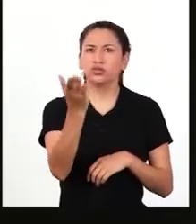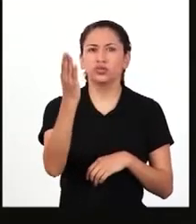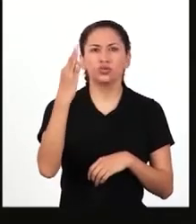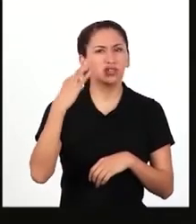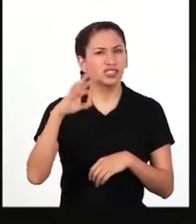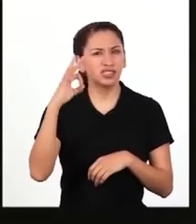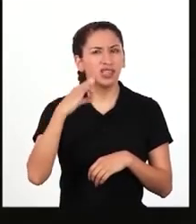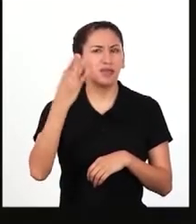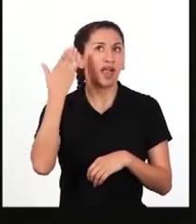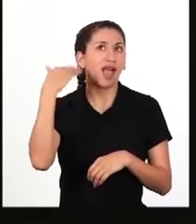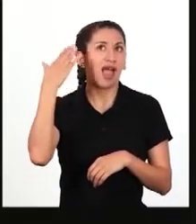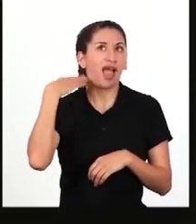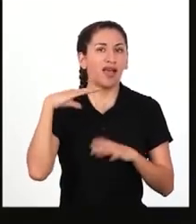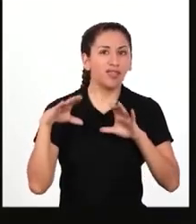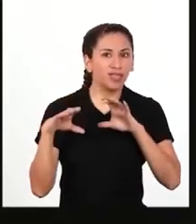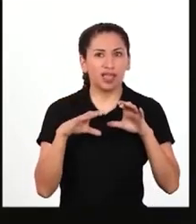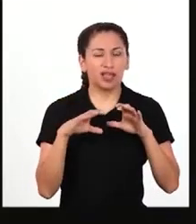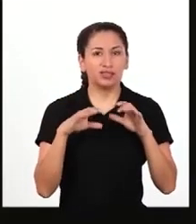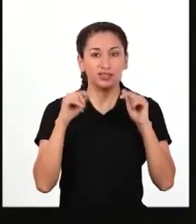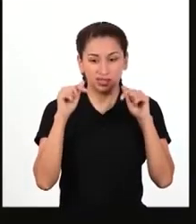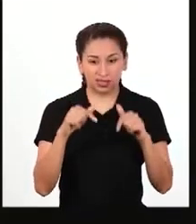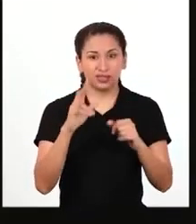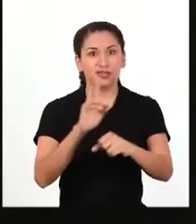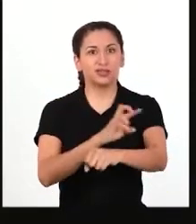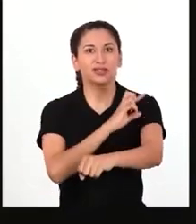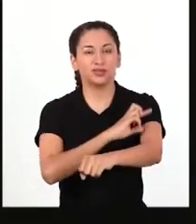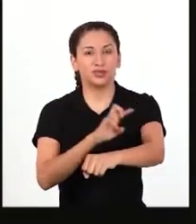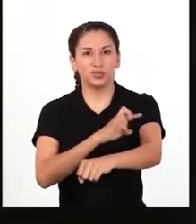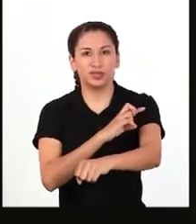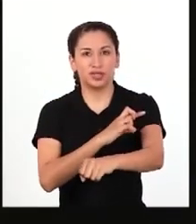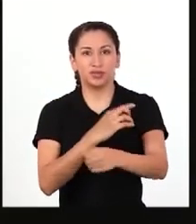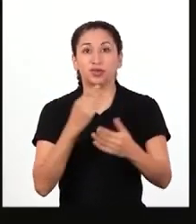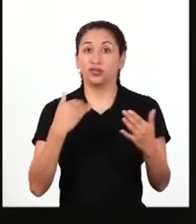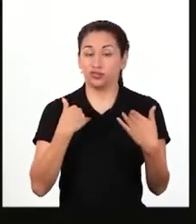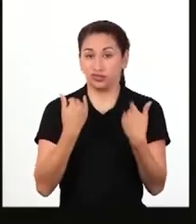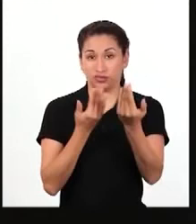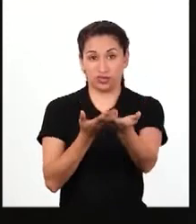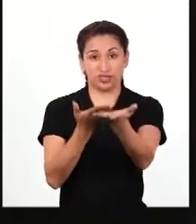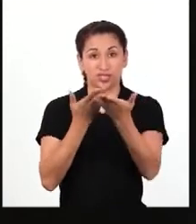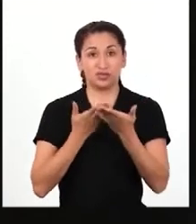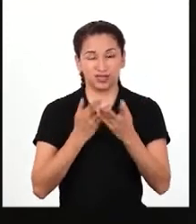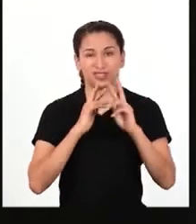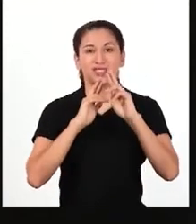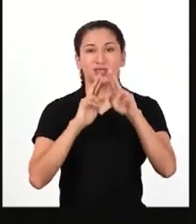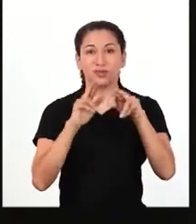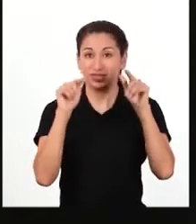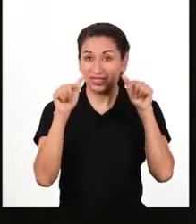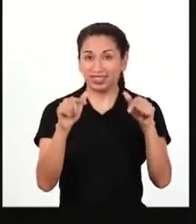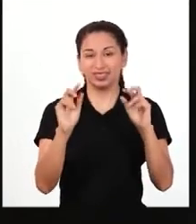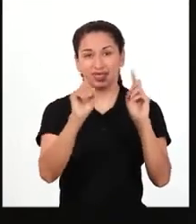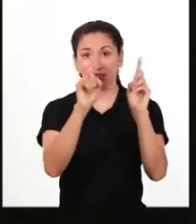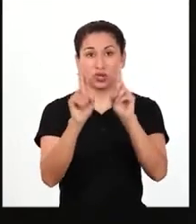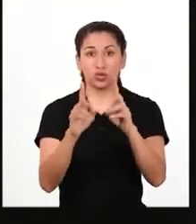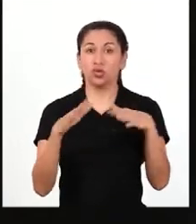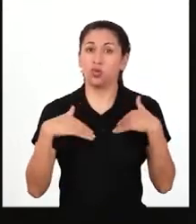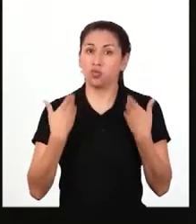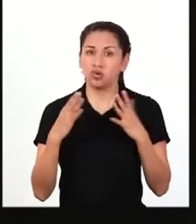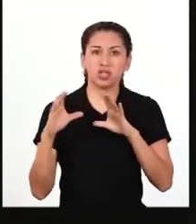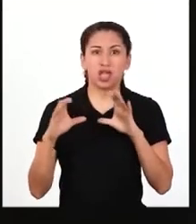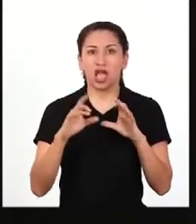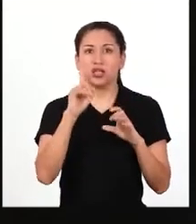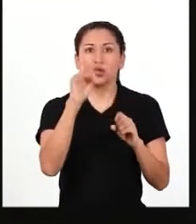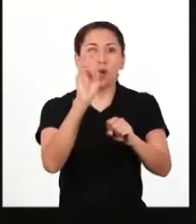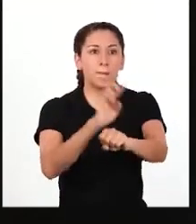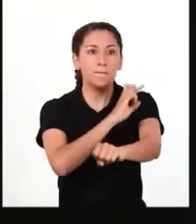¿Qué tipo de actividades cotidianas que antes realizabas te gustaría que vuelvan? Las y los invito a responder a